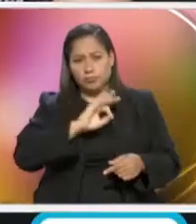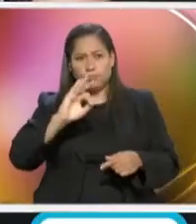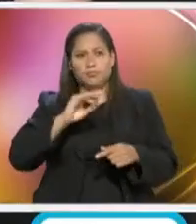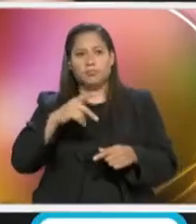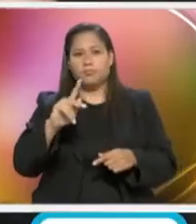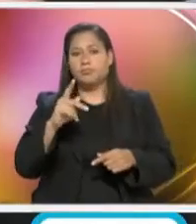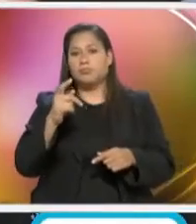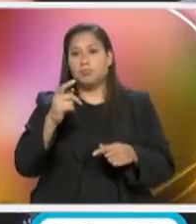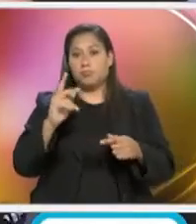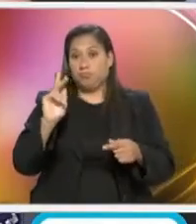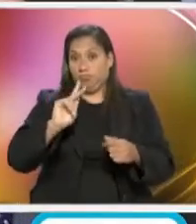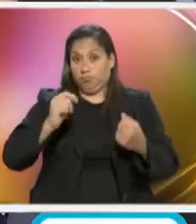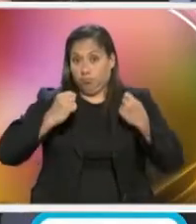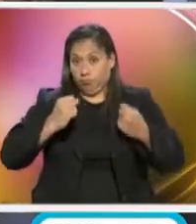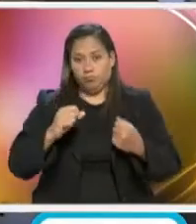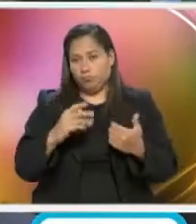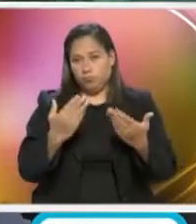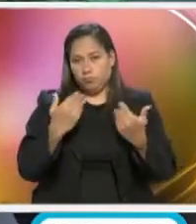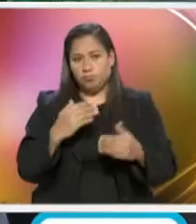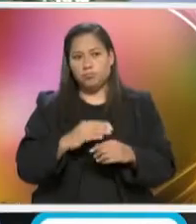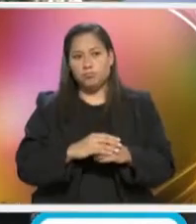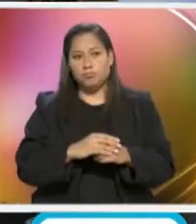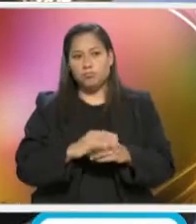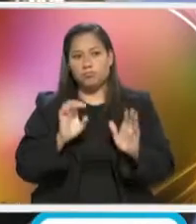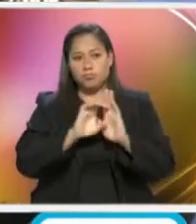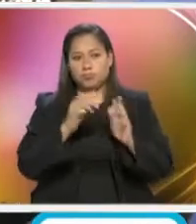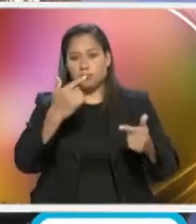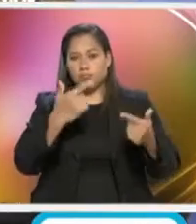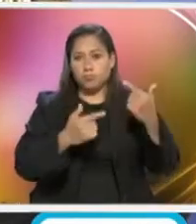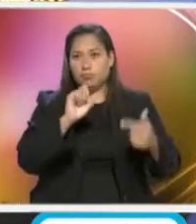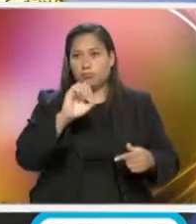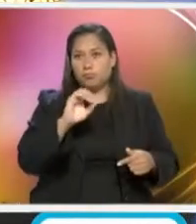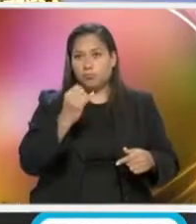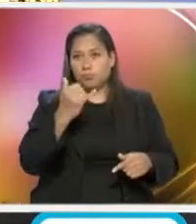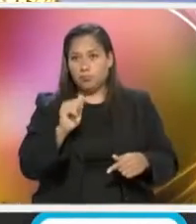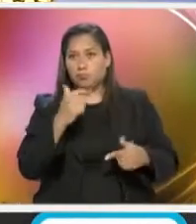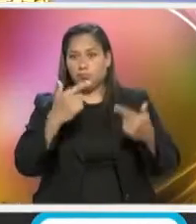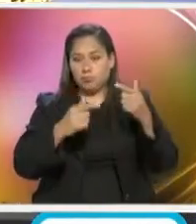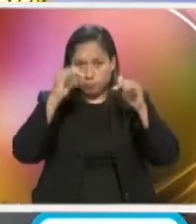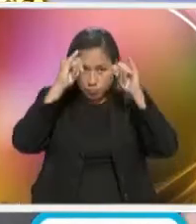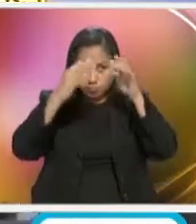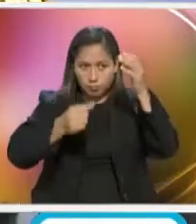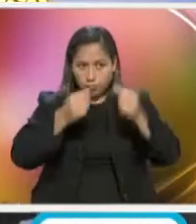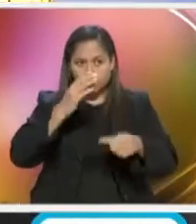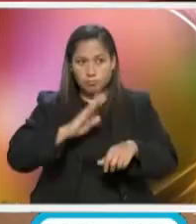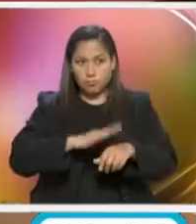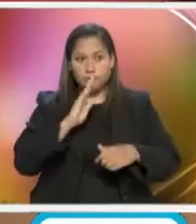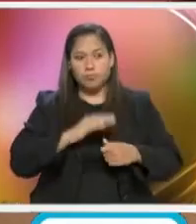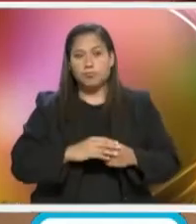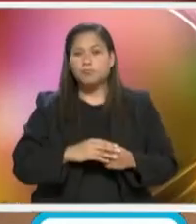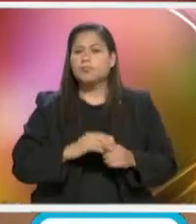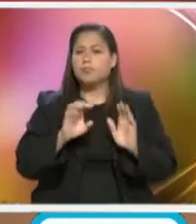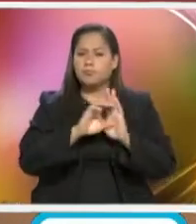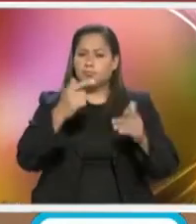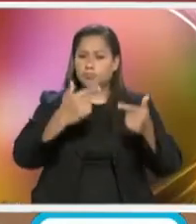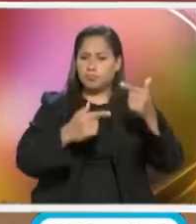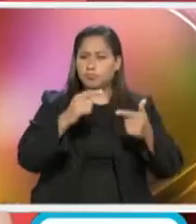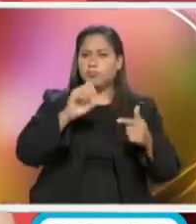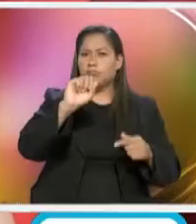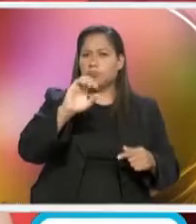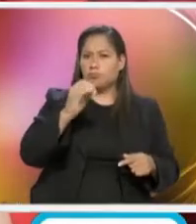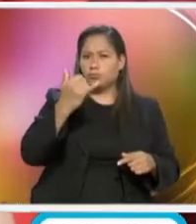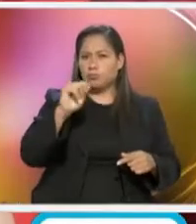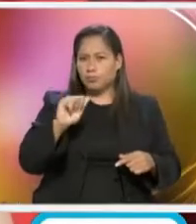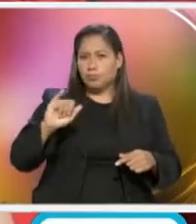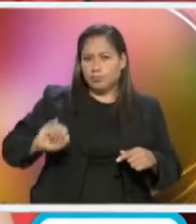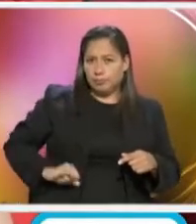no tienen delicioso. tanta proteína como la proteína de la leche de soya y la leche de vaca. Muy Muy bien. El tema de la leche de soya es como muy interesante